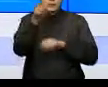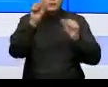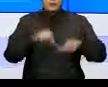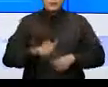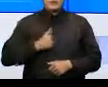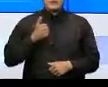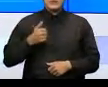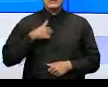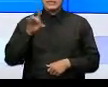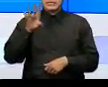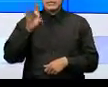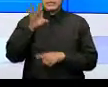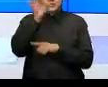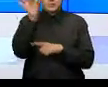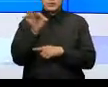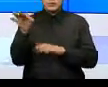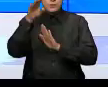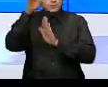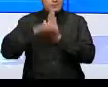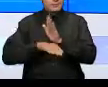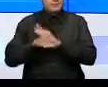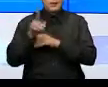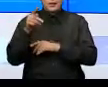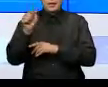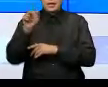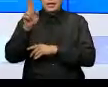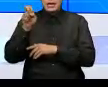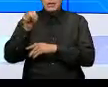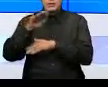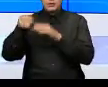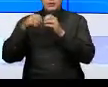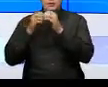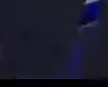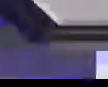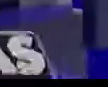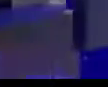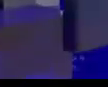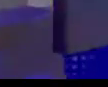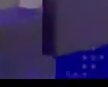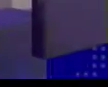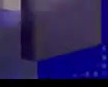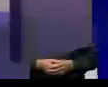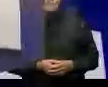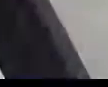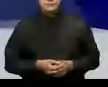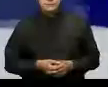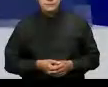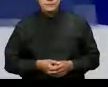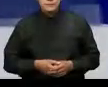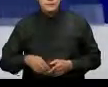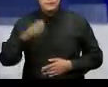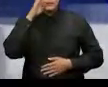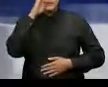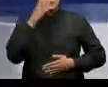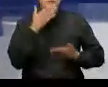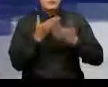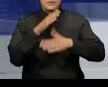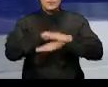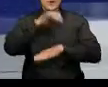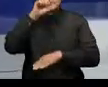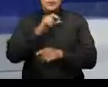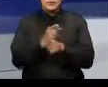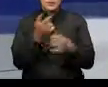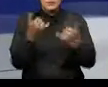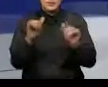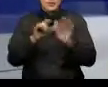el 15% de descuento karen sánchez adelante con estos detalles hola buenas tardes así es ya se